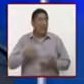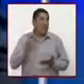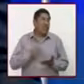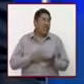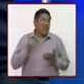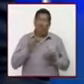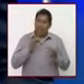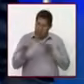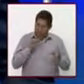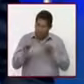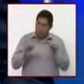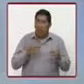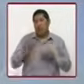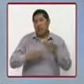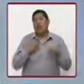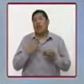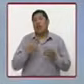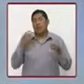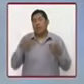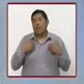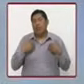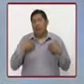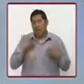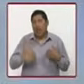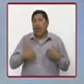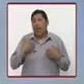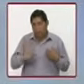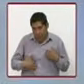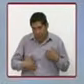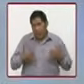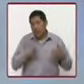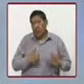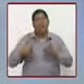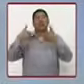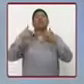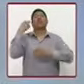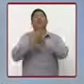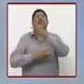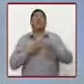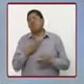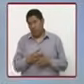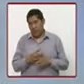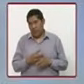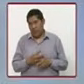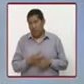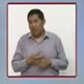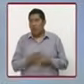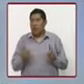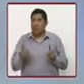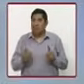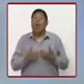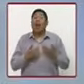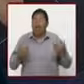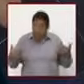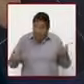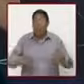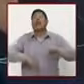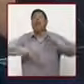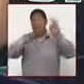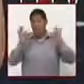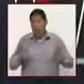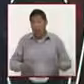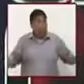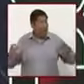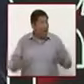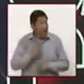que esto hay que explicarlo. Tiene mucho que ver, insisto, con la obtención de Argentina en la Copa del Mundo, donde el rendimiento de varios. Tiene un peso. Y aparte, en la forma en la que se ganó,